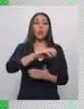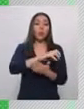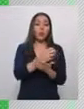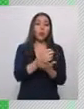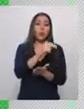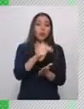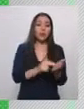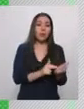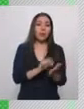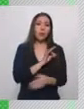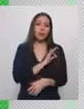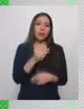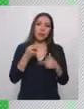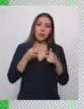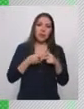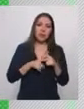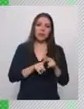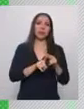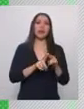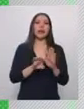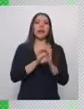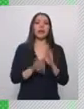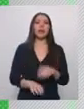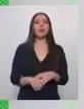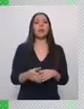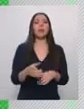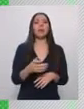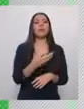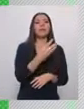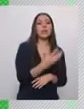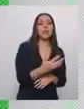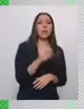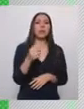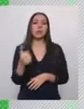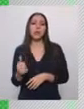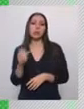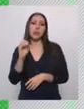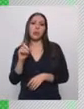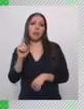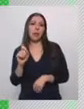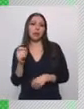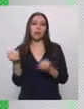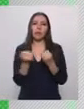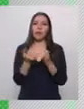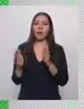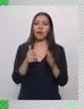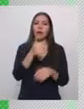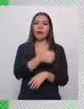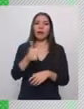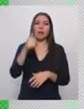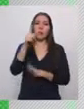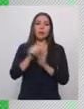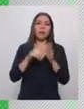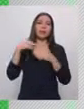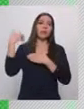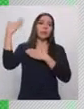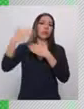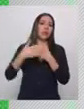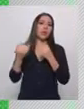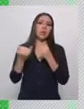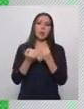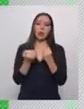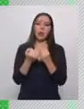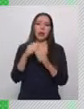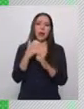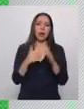el 5 o el 6, o incluso el 20, y terminan casi en las mismas fechas el siguiente mes. Es importante tener en cuenta estas